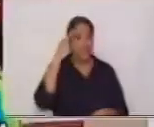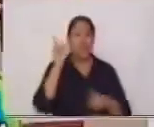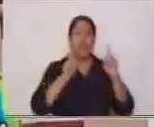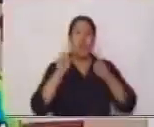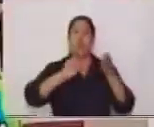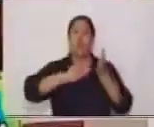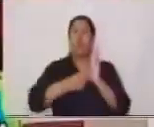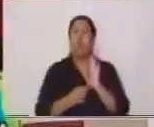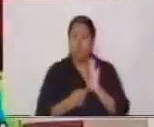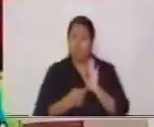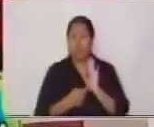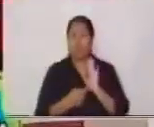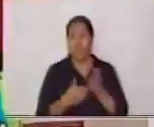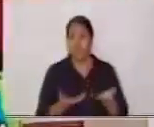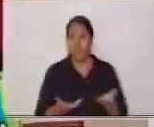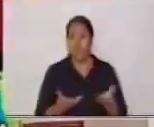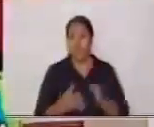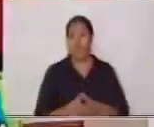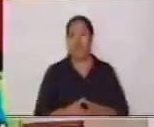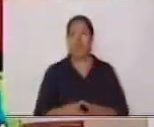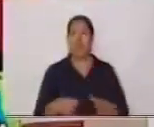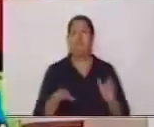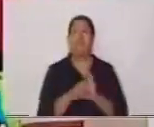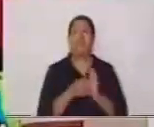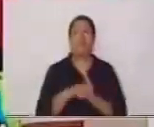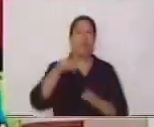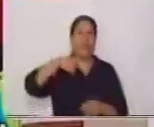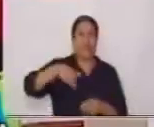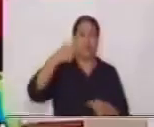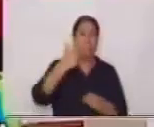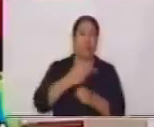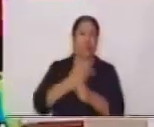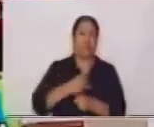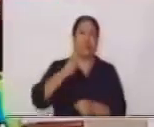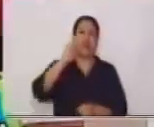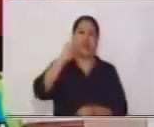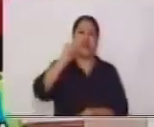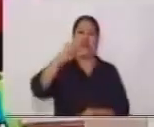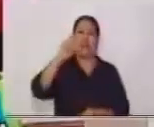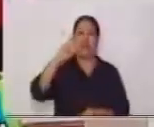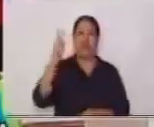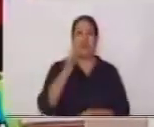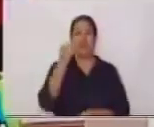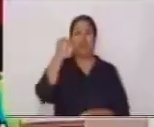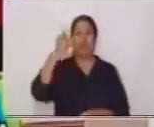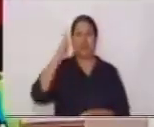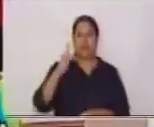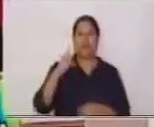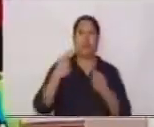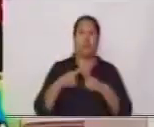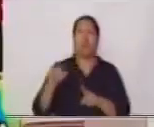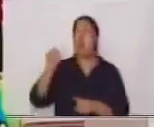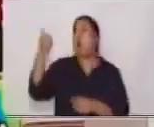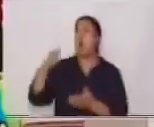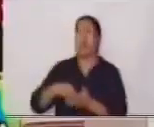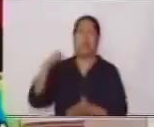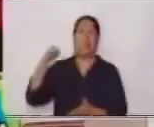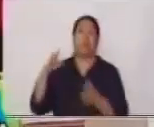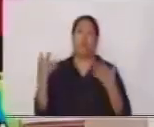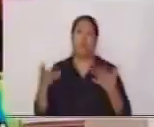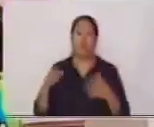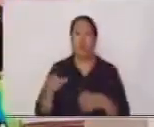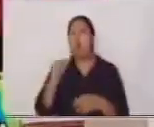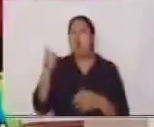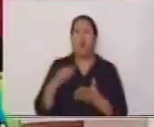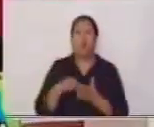en Guatemala seguramente tú sabes que es caquic, pero si hay alguna persona que esté viendo el programa y sea de otro país, le va a despertar